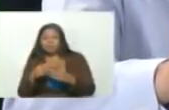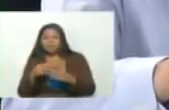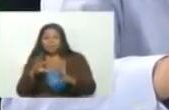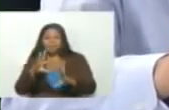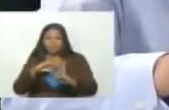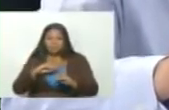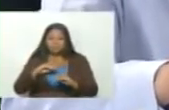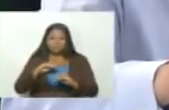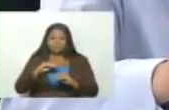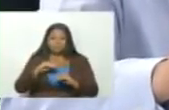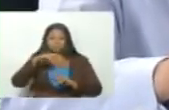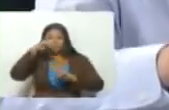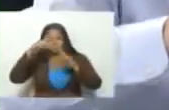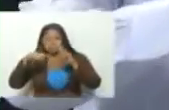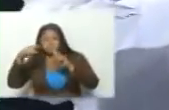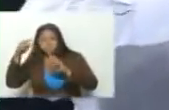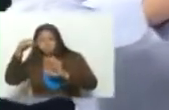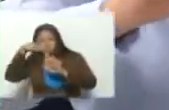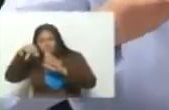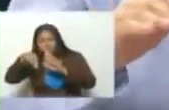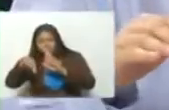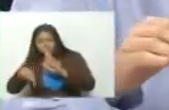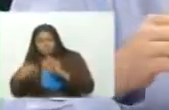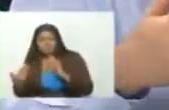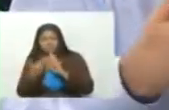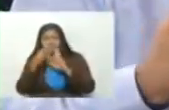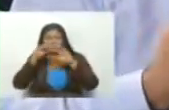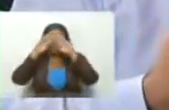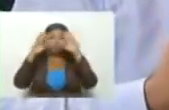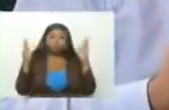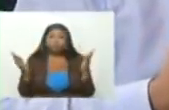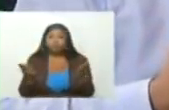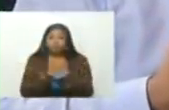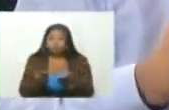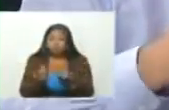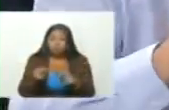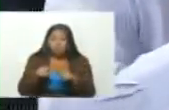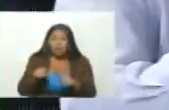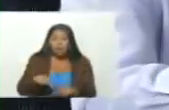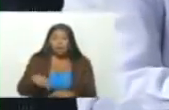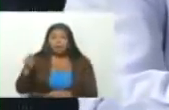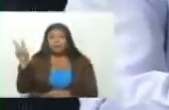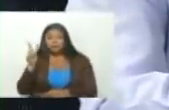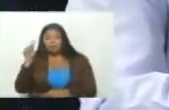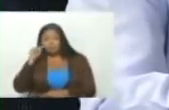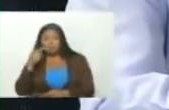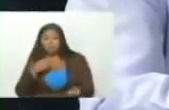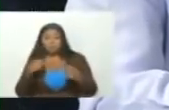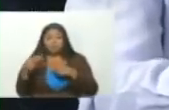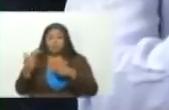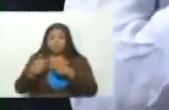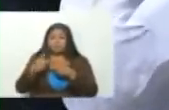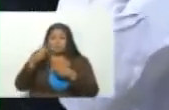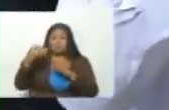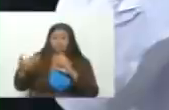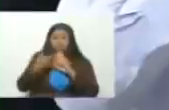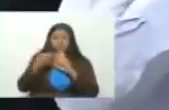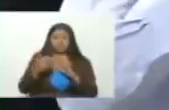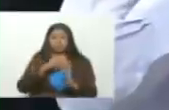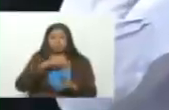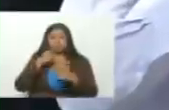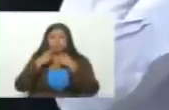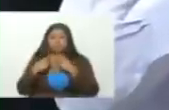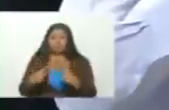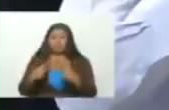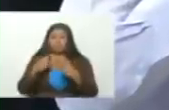recesión. Inflación y recesión, eso va a afectar a todo el planeta, incluso a Venezuela, que es un país exportador de petróleo. Nos estamos